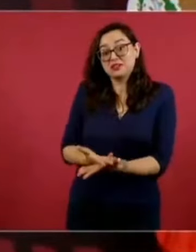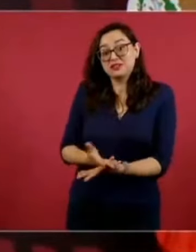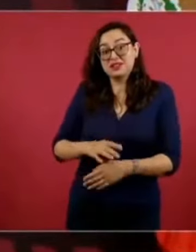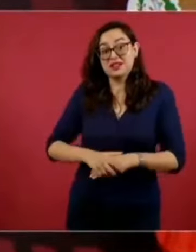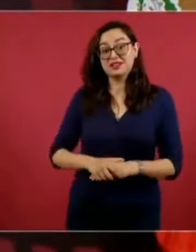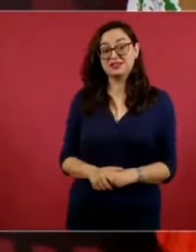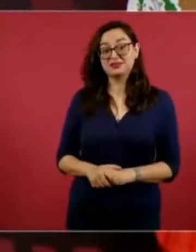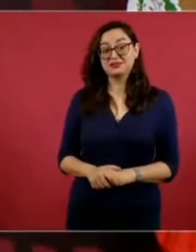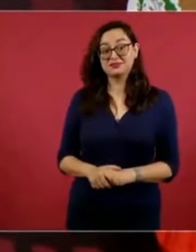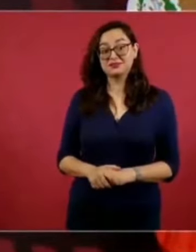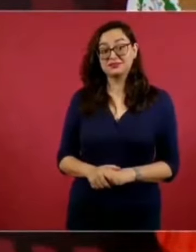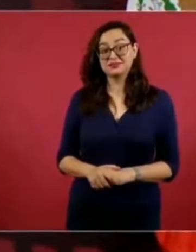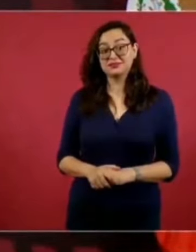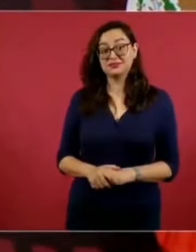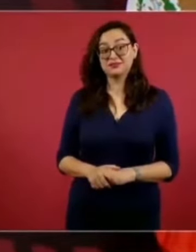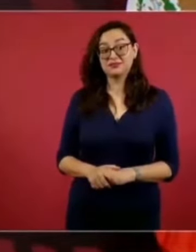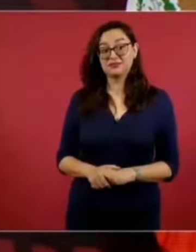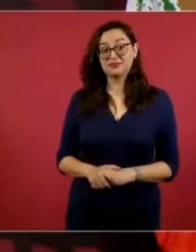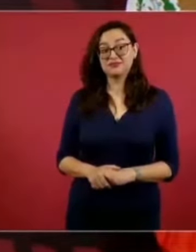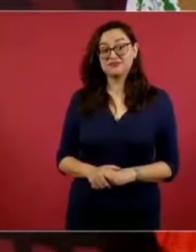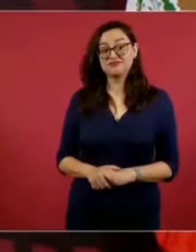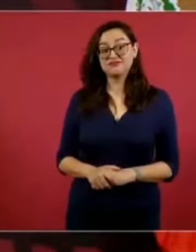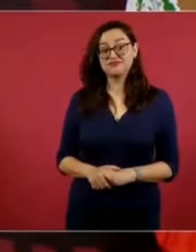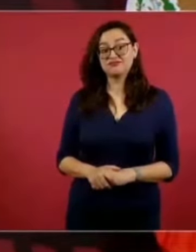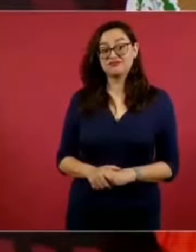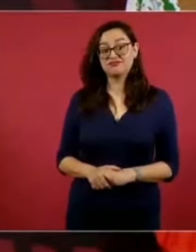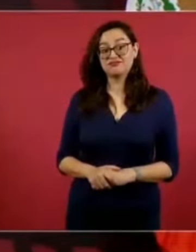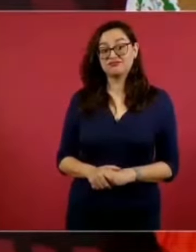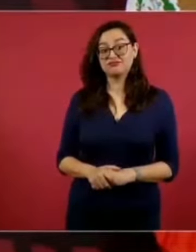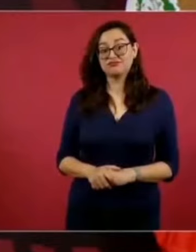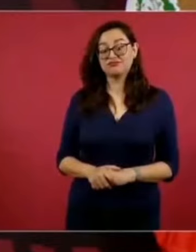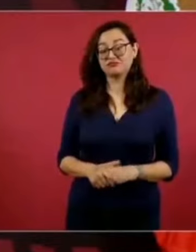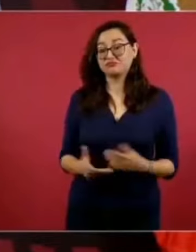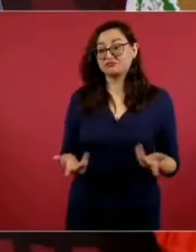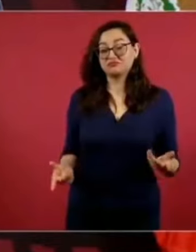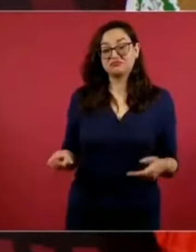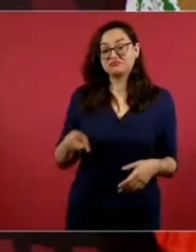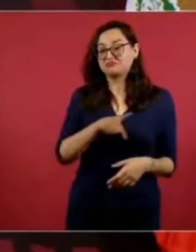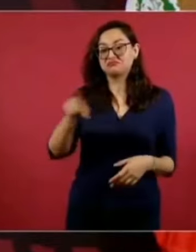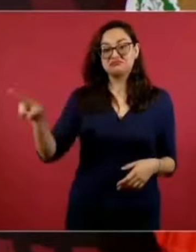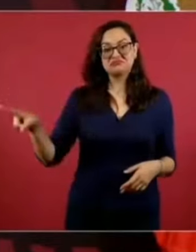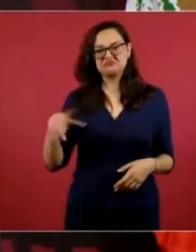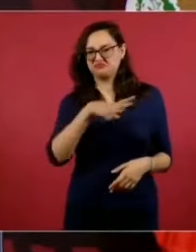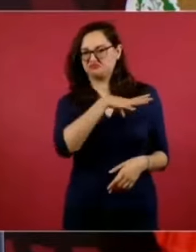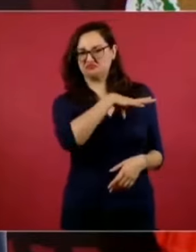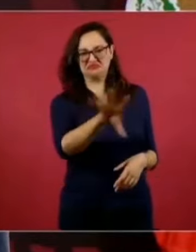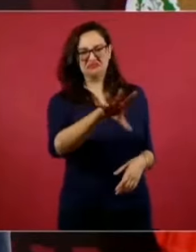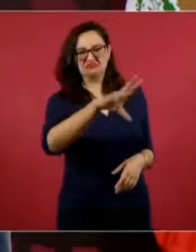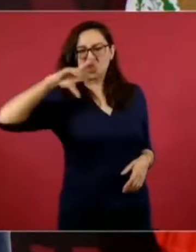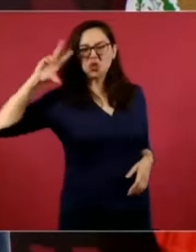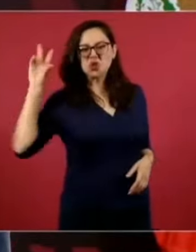iba y como no como el finado